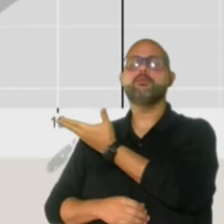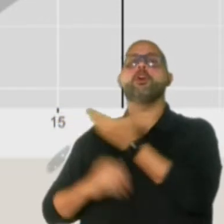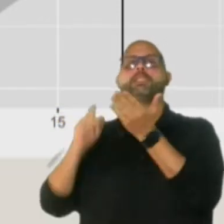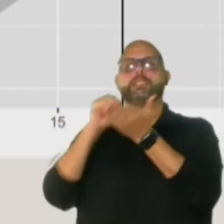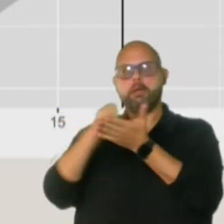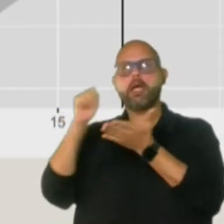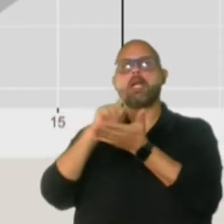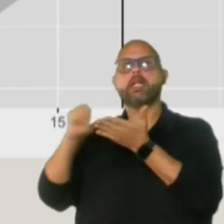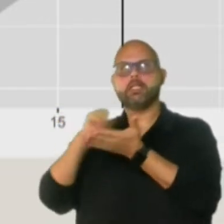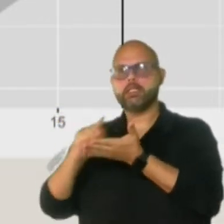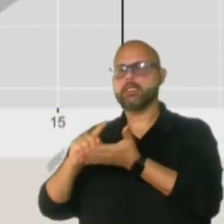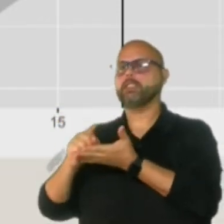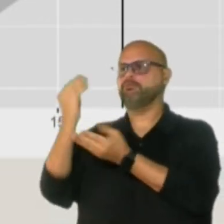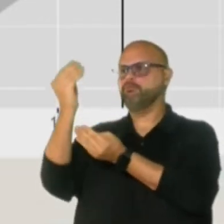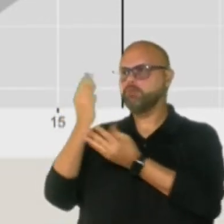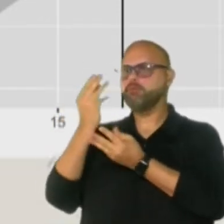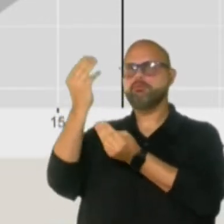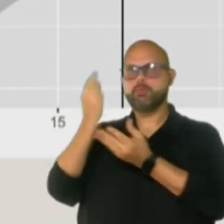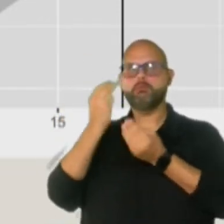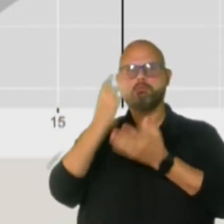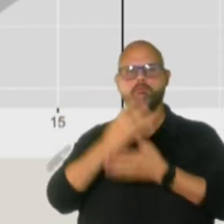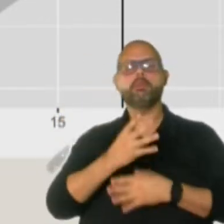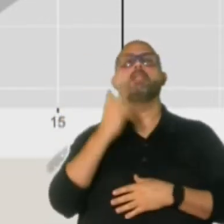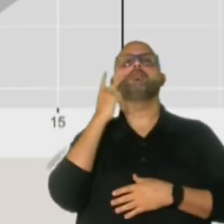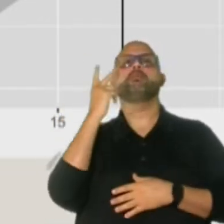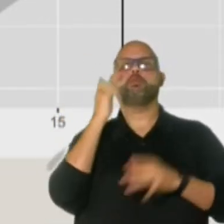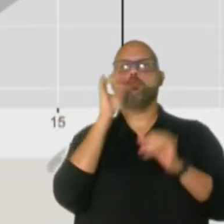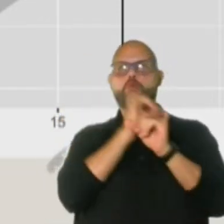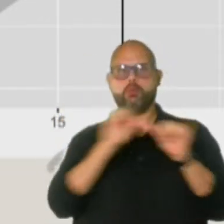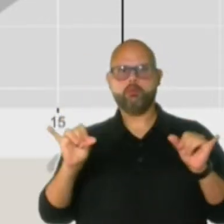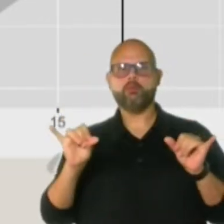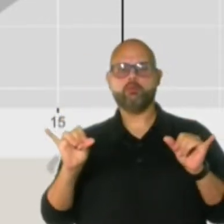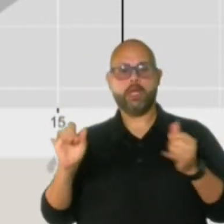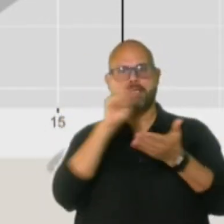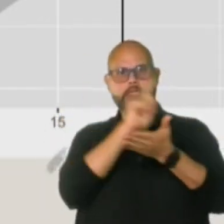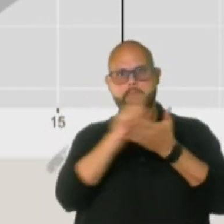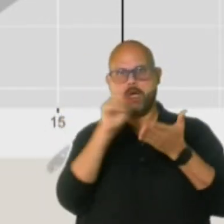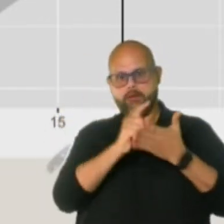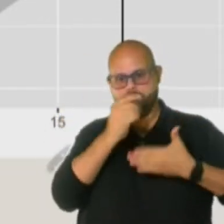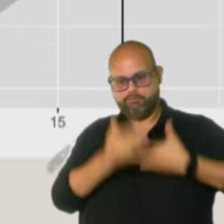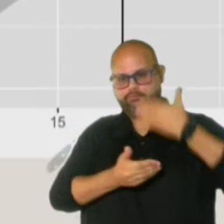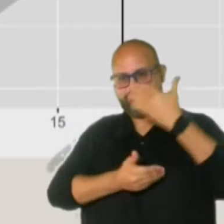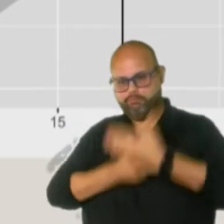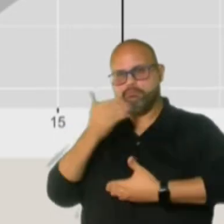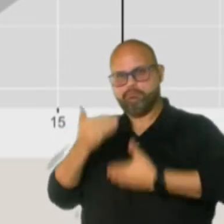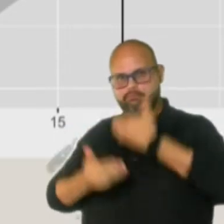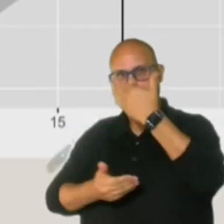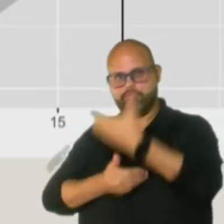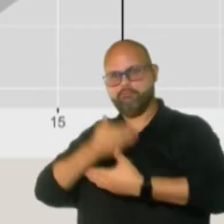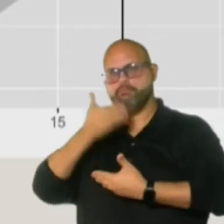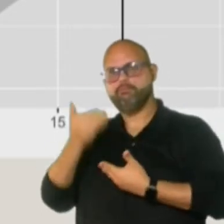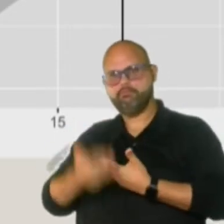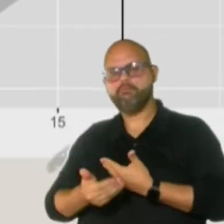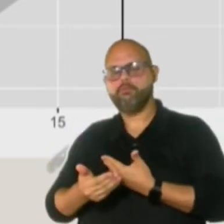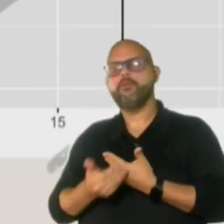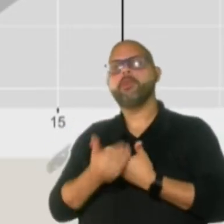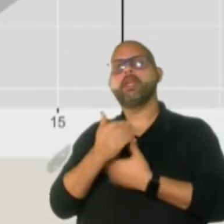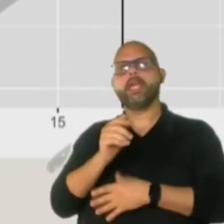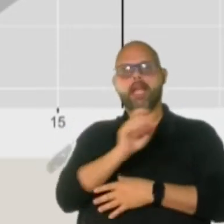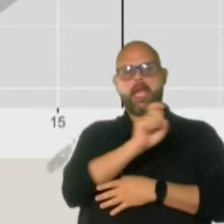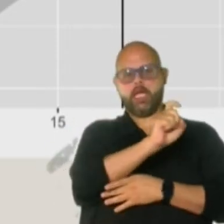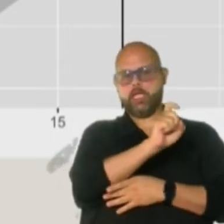Y vemos lo mismo, que a la vez que transcurren las semanas en la epidemia, que es el eje de X,